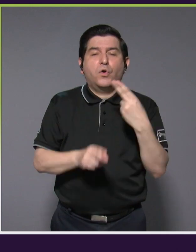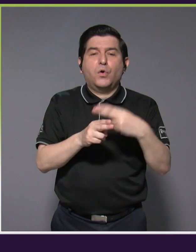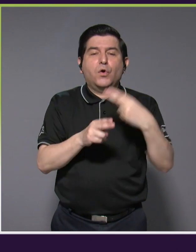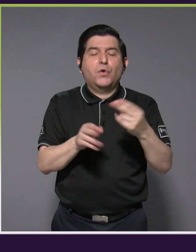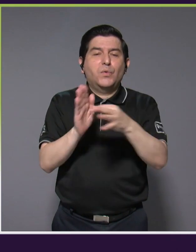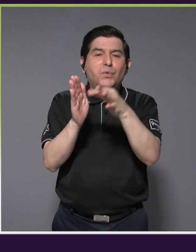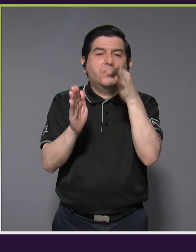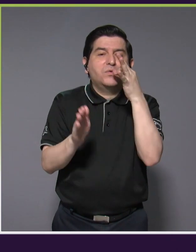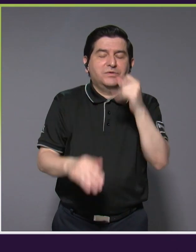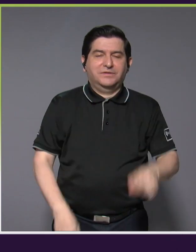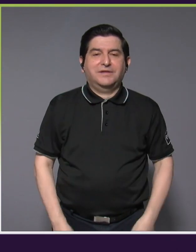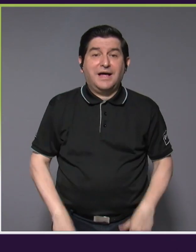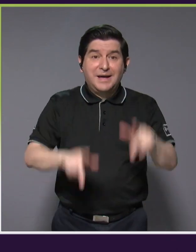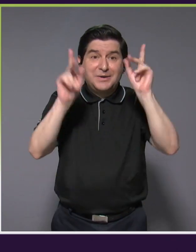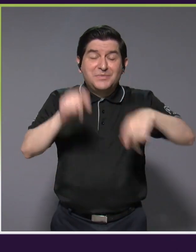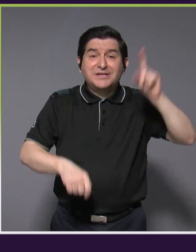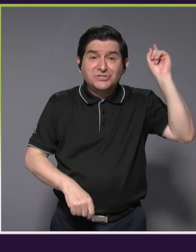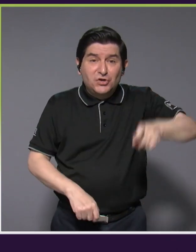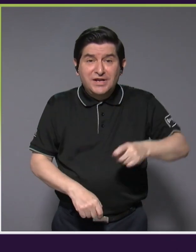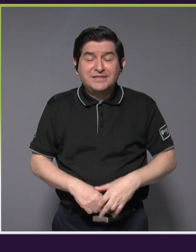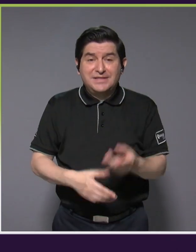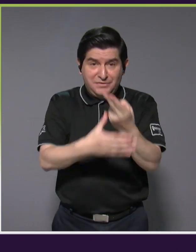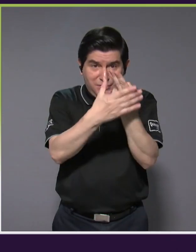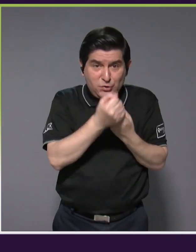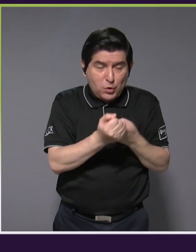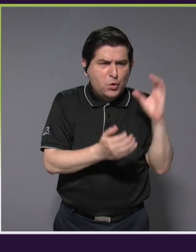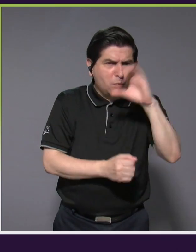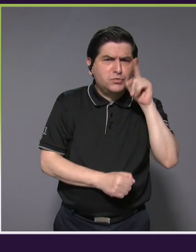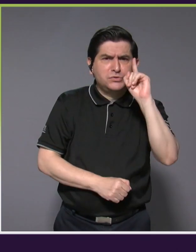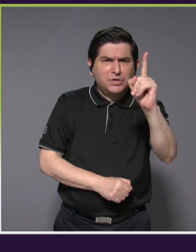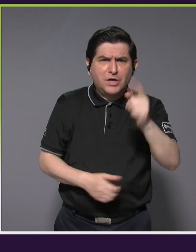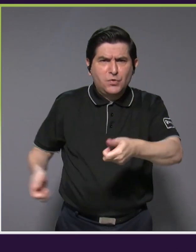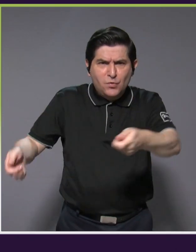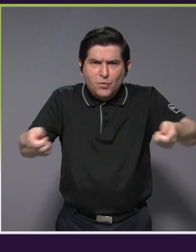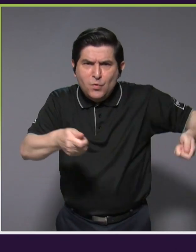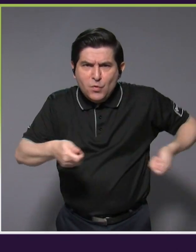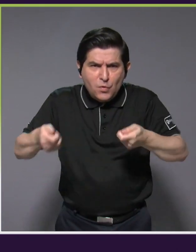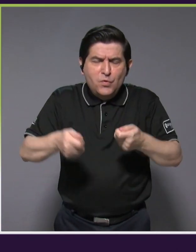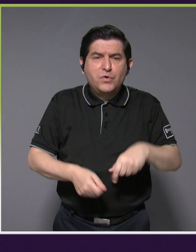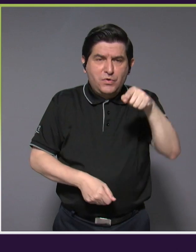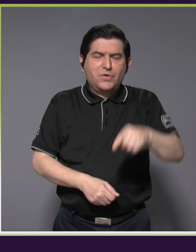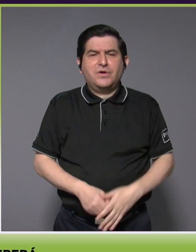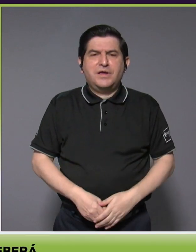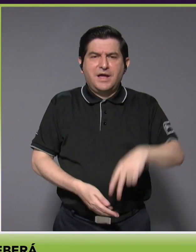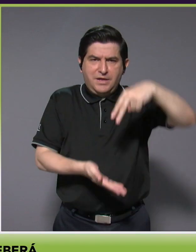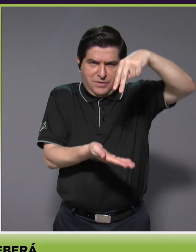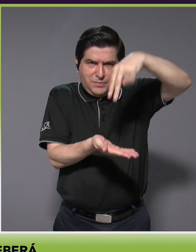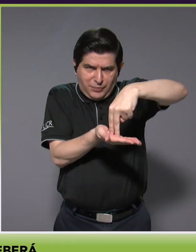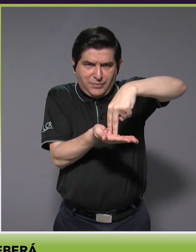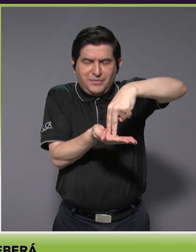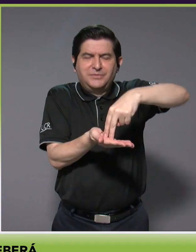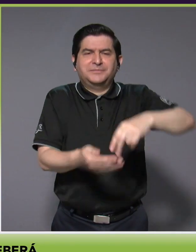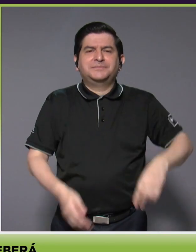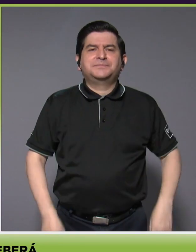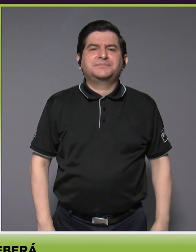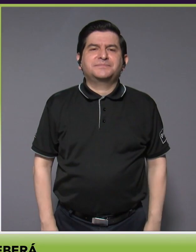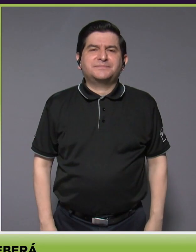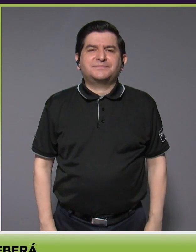de una fruta, personas deberán en parejas buscar uno de los hula hula y pararse dentro del círculo de este.